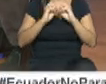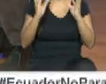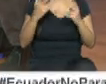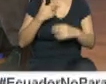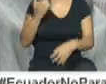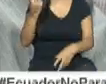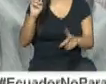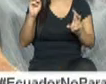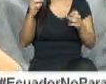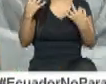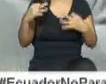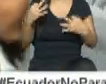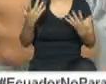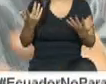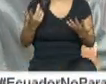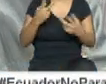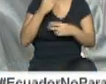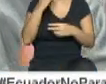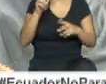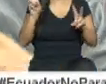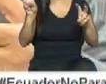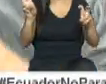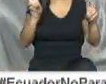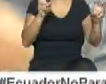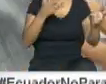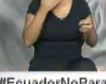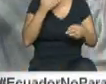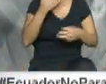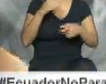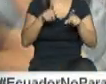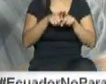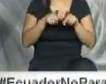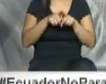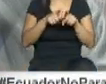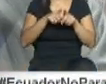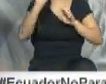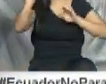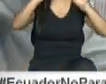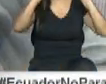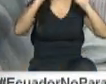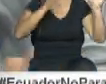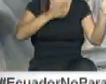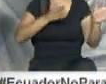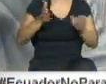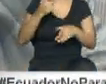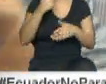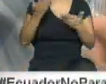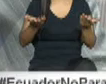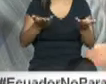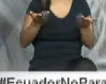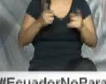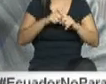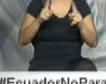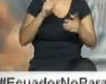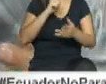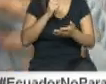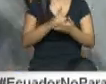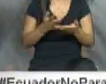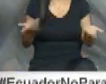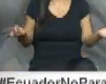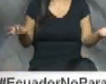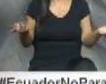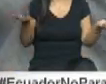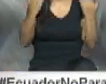tema sensible, obviamente. Se han cogido ese tema para llevar a cabo su juego, su estrategia, ¿no? Y lastimosamente ha terminado lo que ha